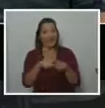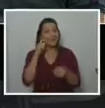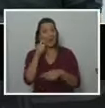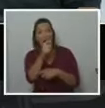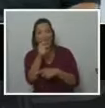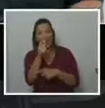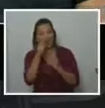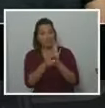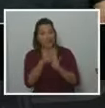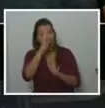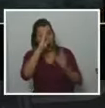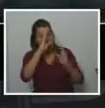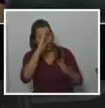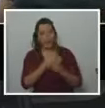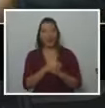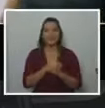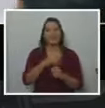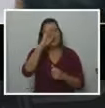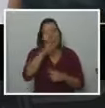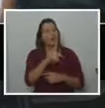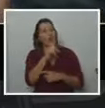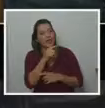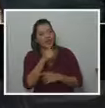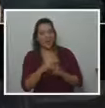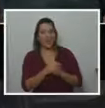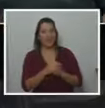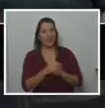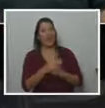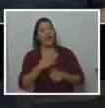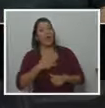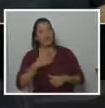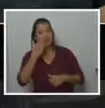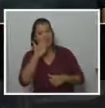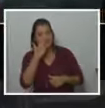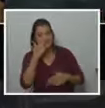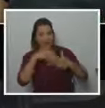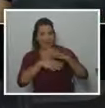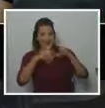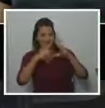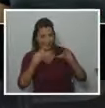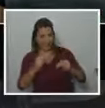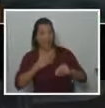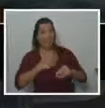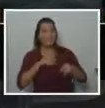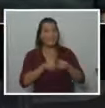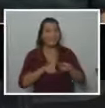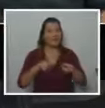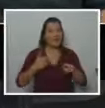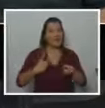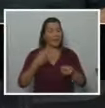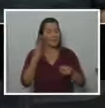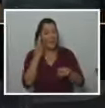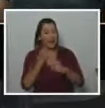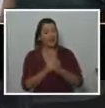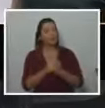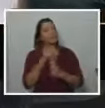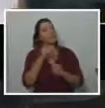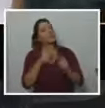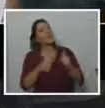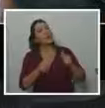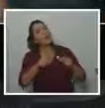quién? Primeramente Dios, ¿verdad? Y a mi madre, a Nicaragua. ¿Sí? Y a mis hermanos y a ella. ¿De qué parte de